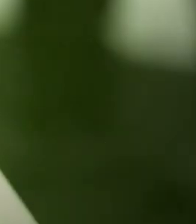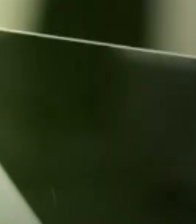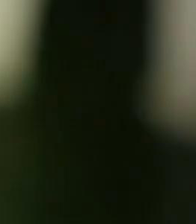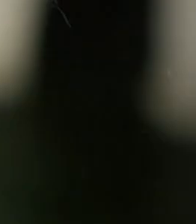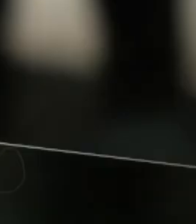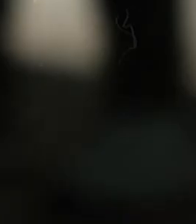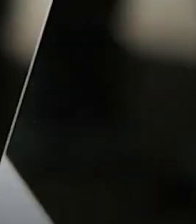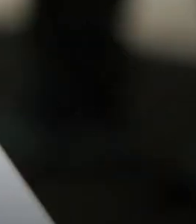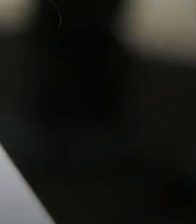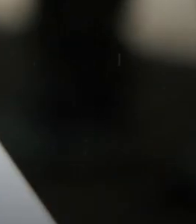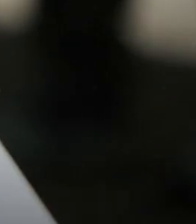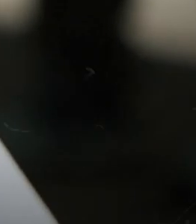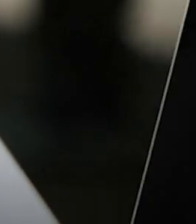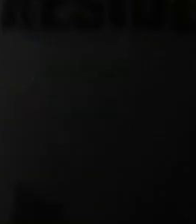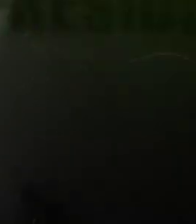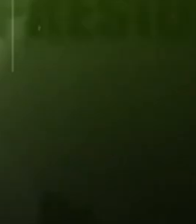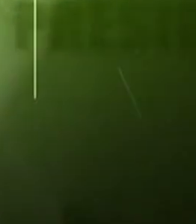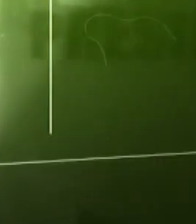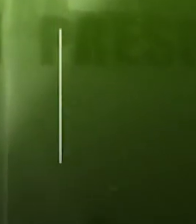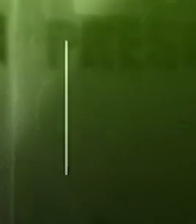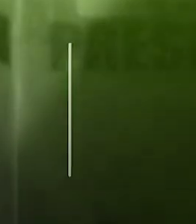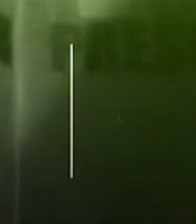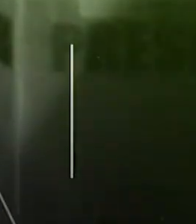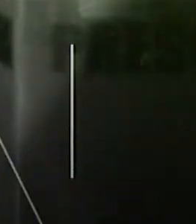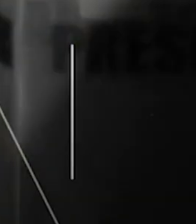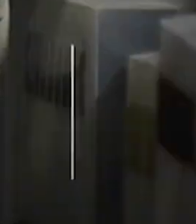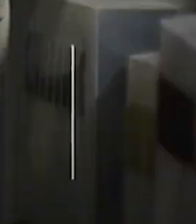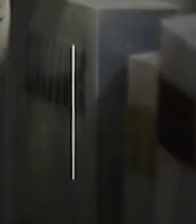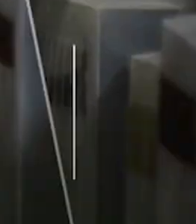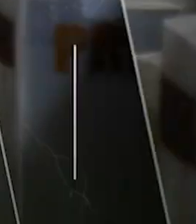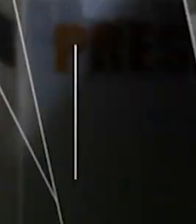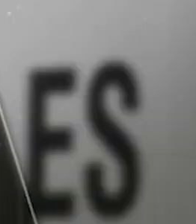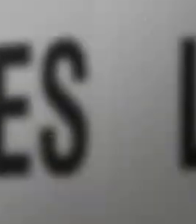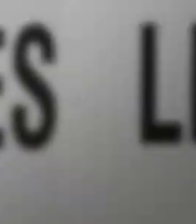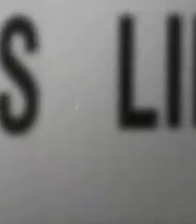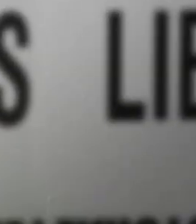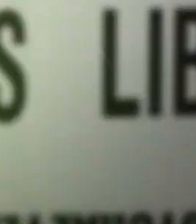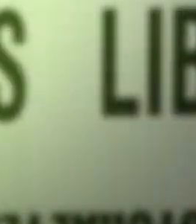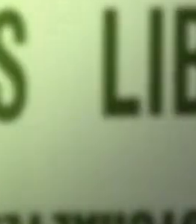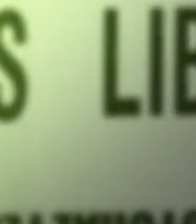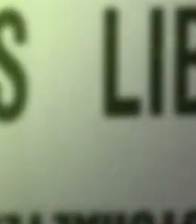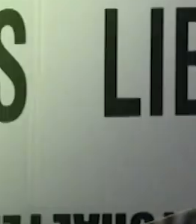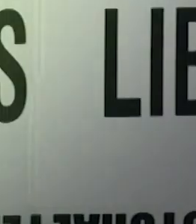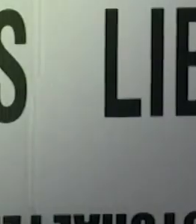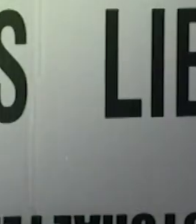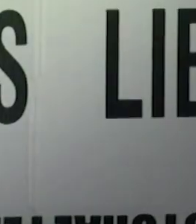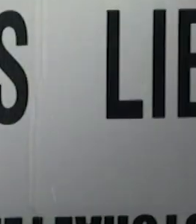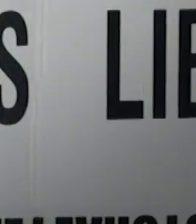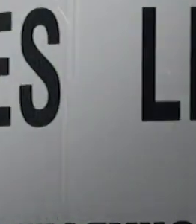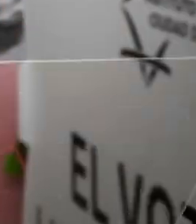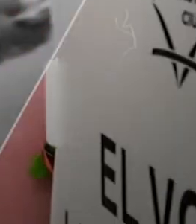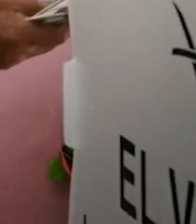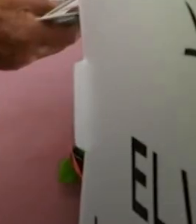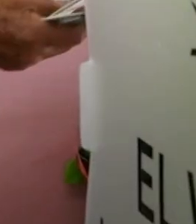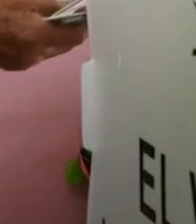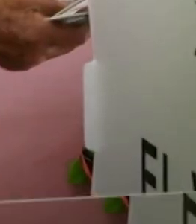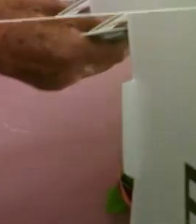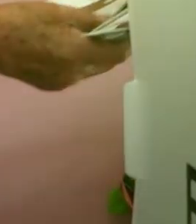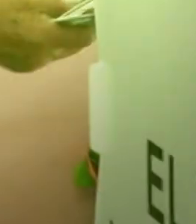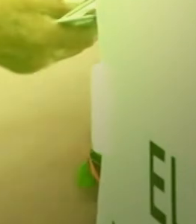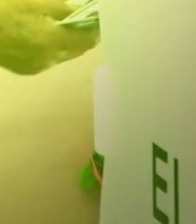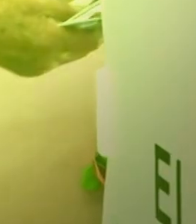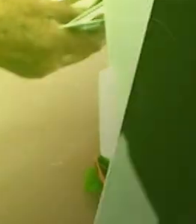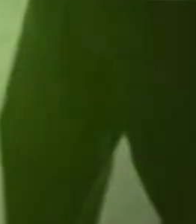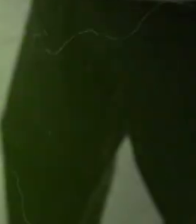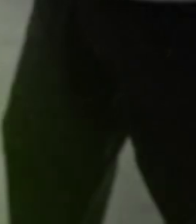magistrados consideraron que la participación de la ciudadanía en las elecciones del 2 de junio son un precedente en el ejercicio